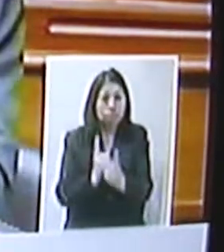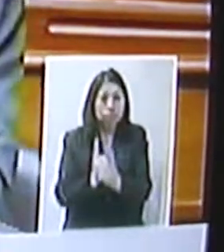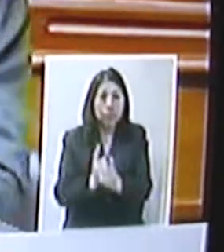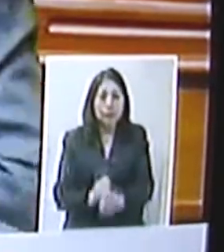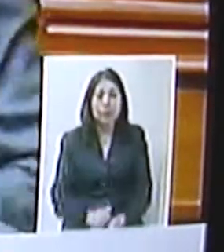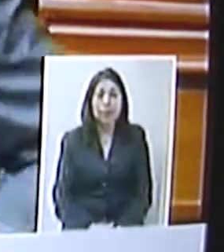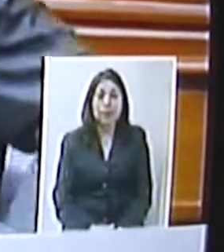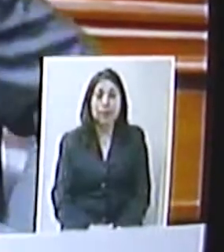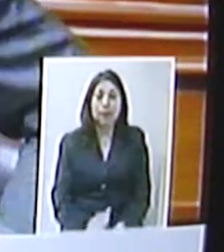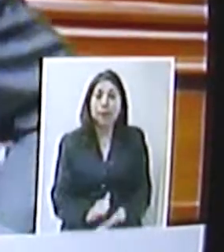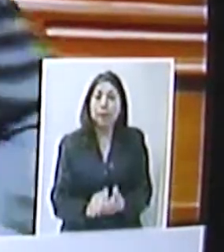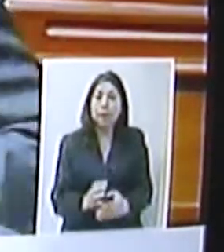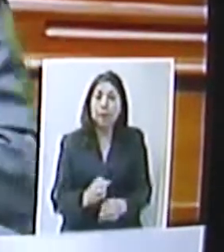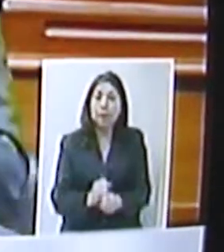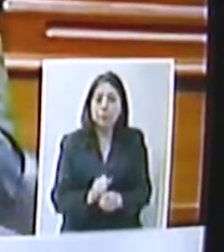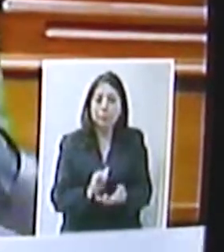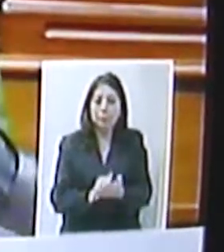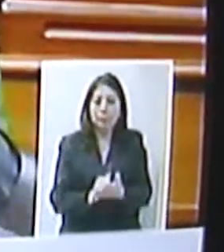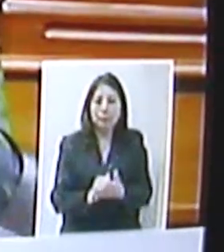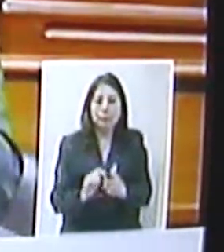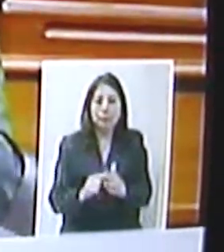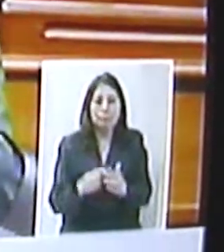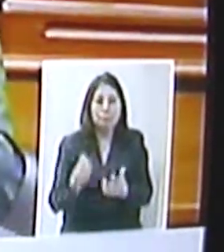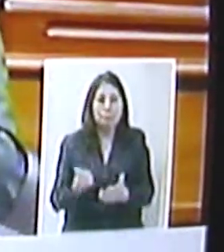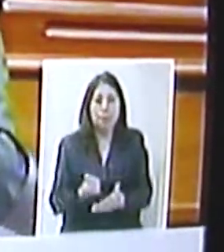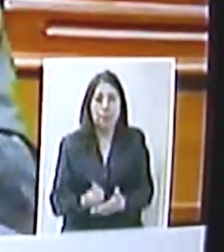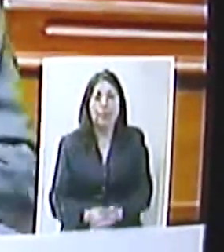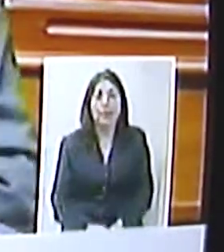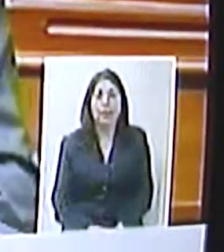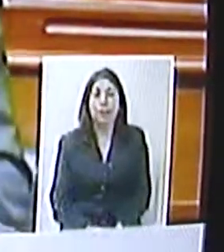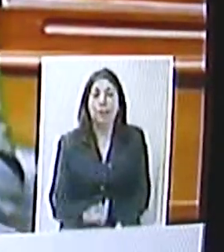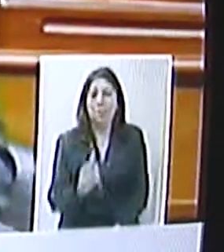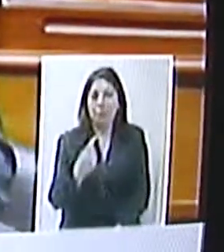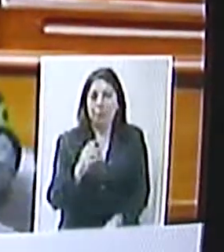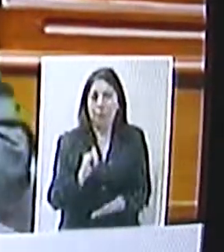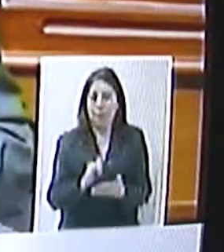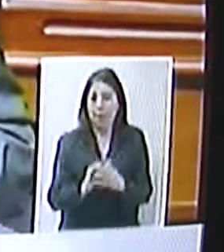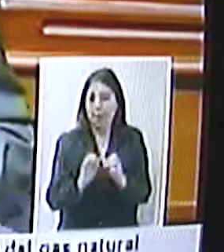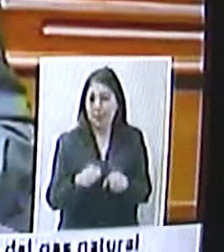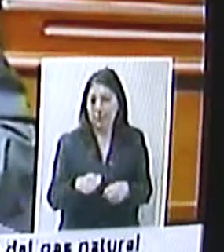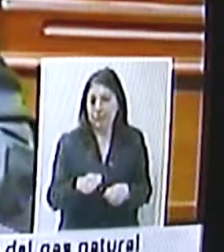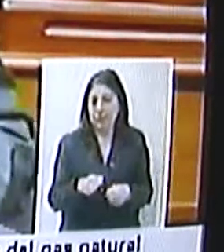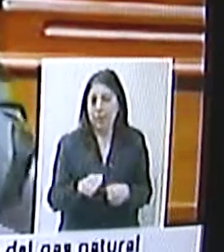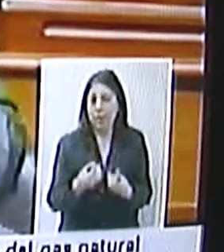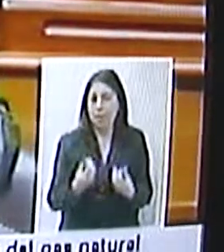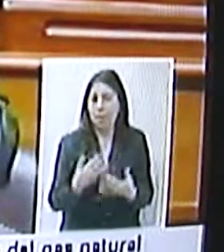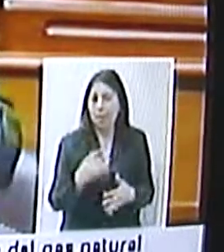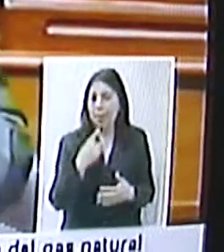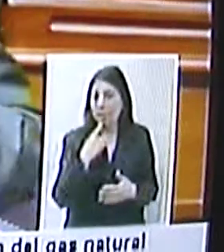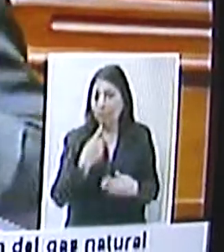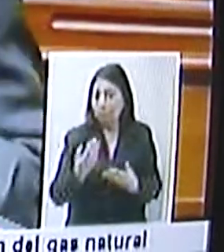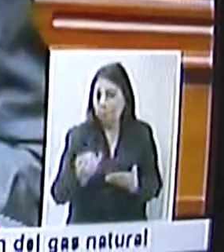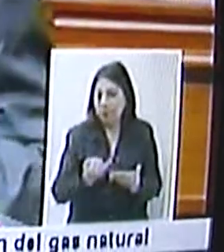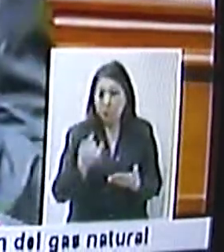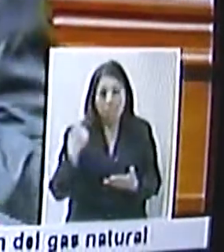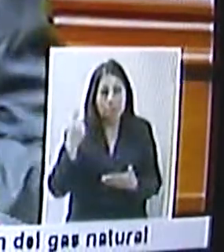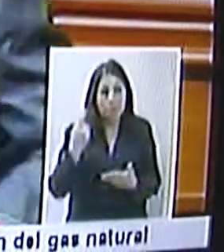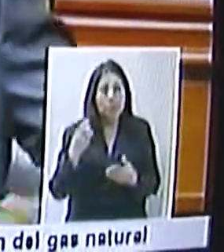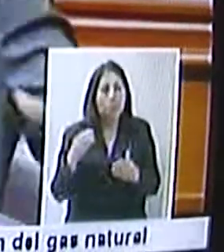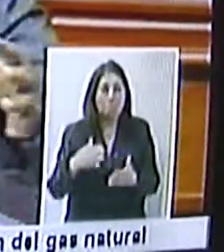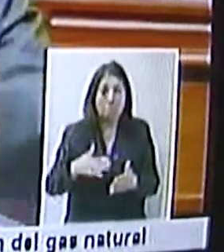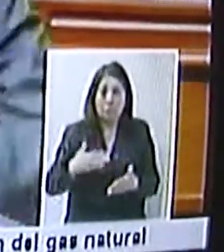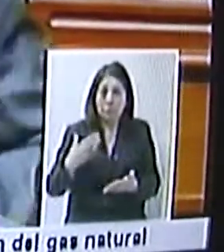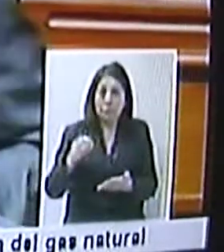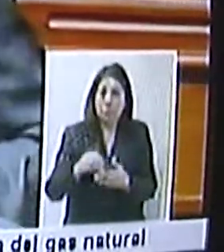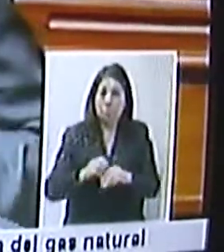entonces de que se tomen las disposiciones inmediatas para que así como ya se tiene diseñado y pensado la